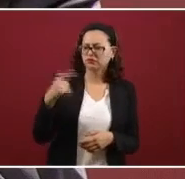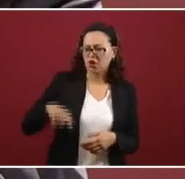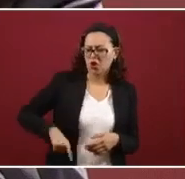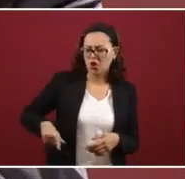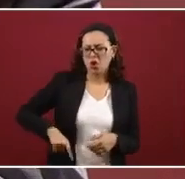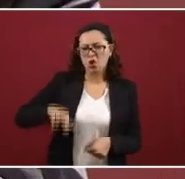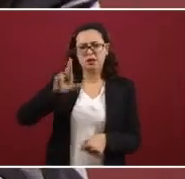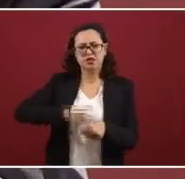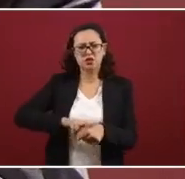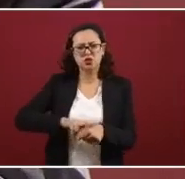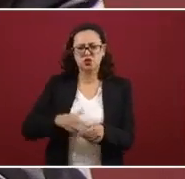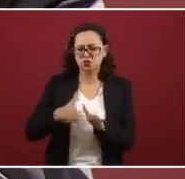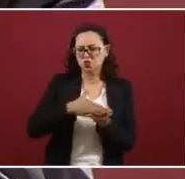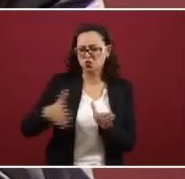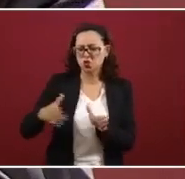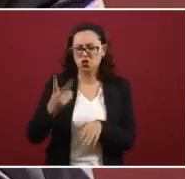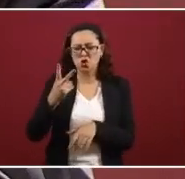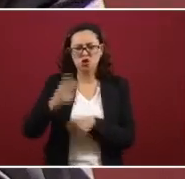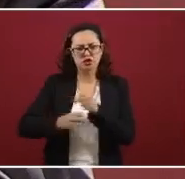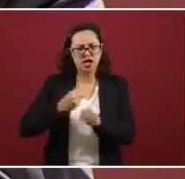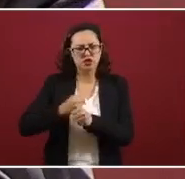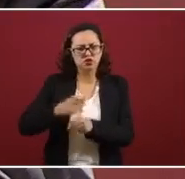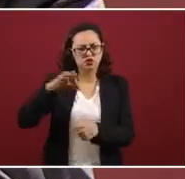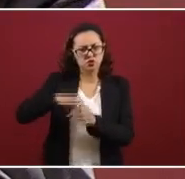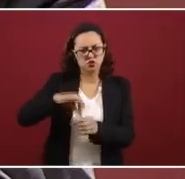del plazo